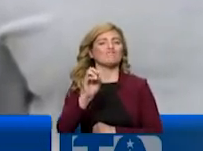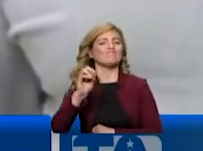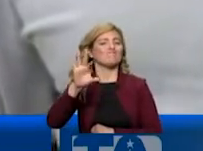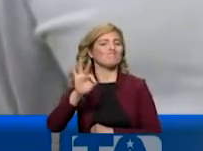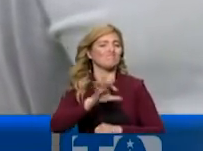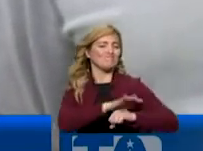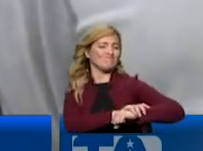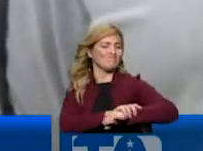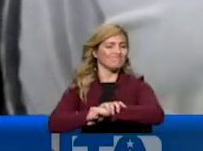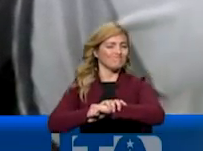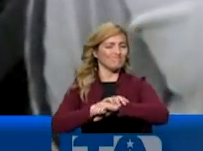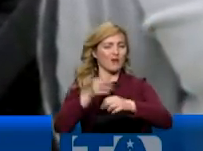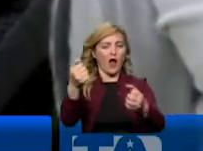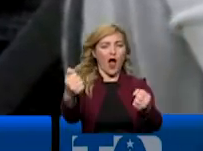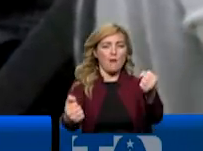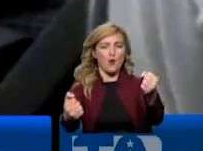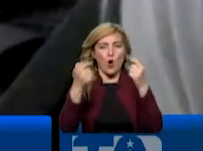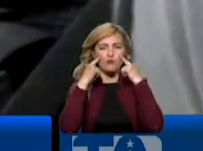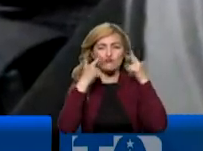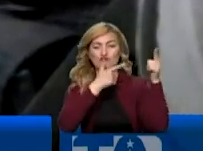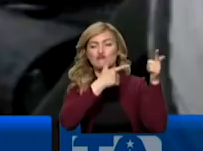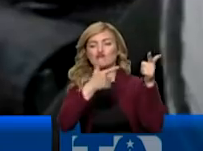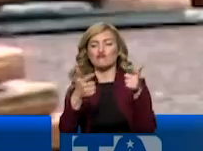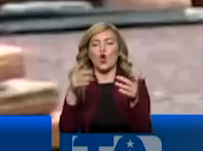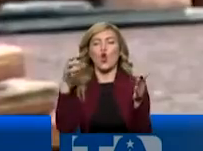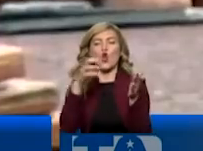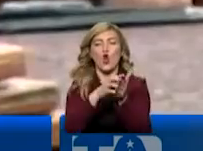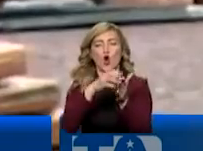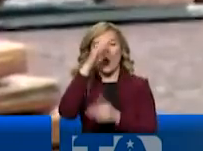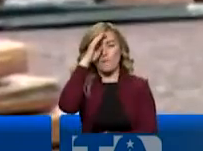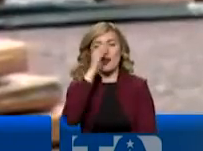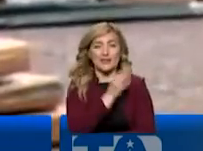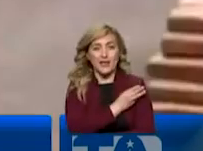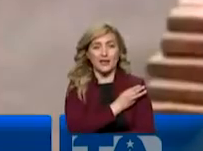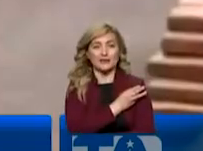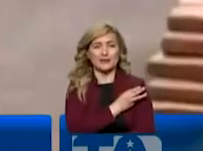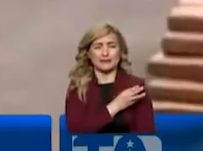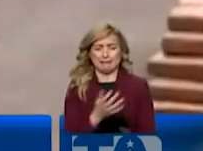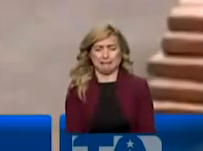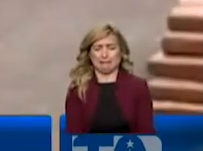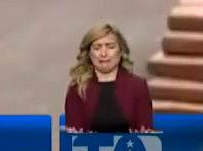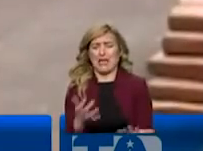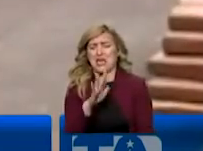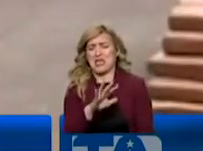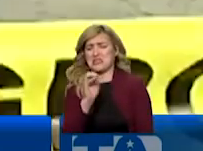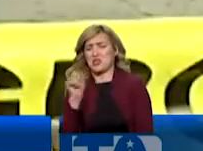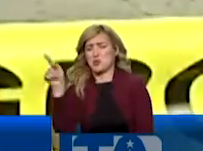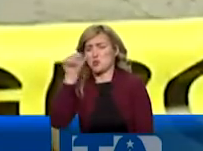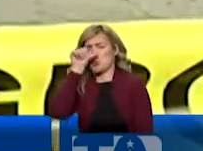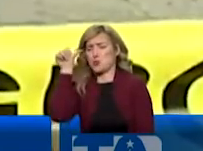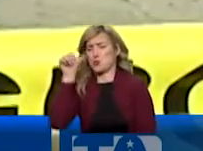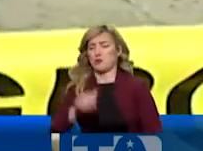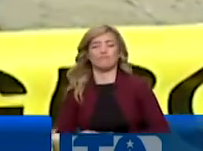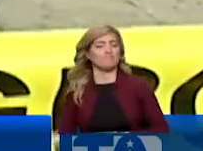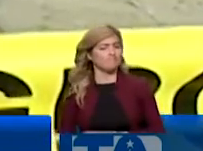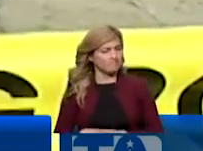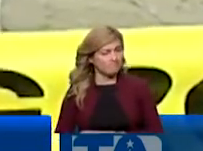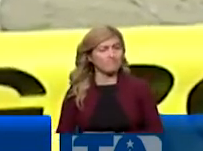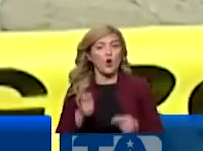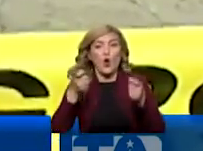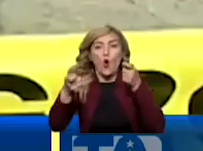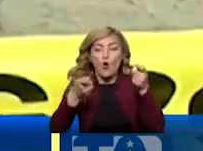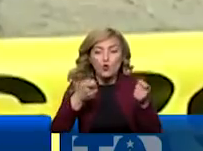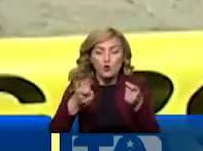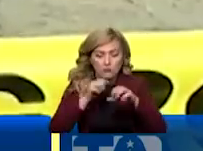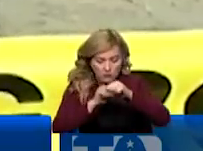detenido custodiando un camión con el logotipo de las Fuerzas Armadas, cargado de 500 kilos de cocaína. En ese mismo operativo